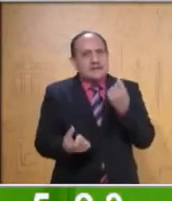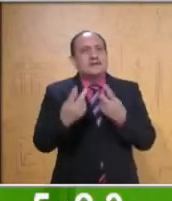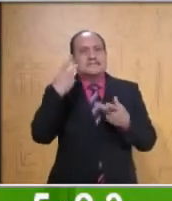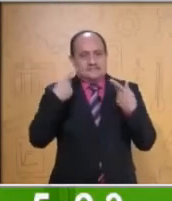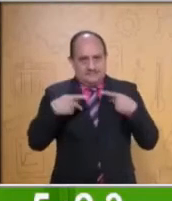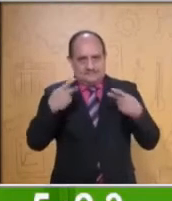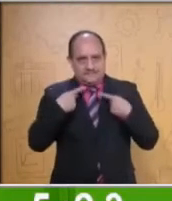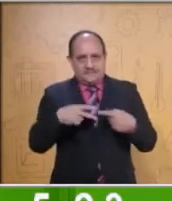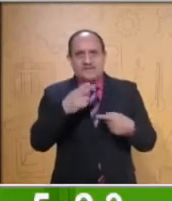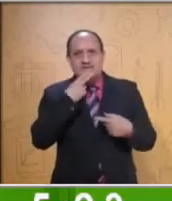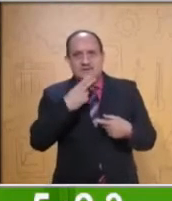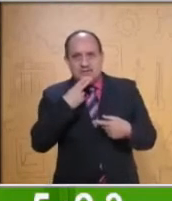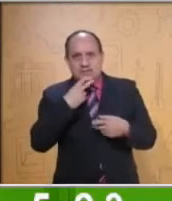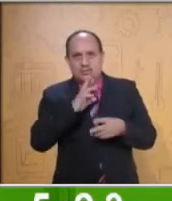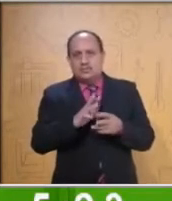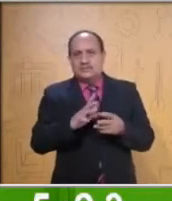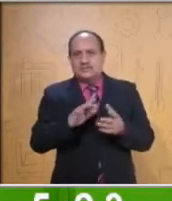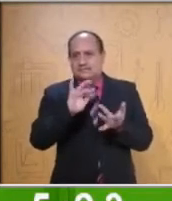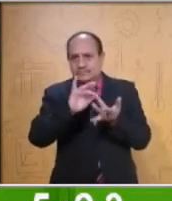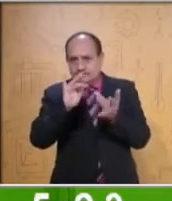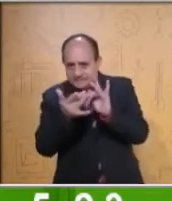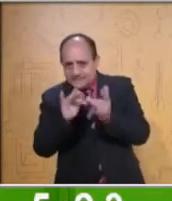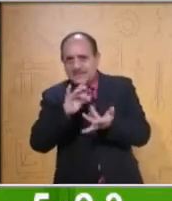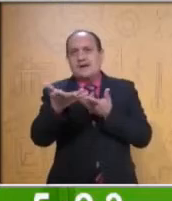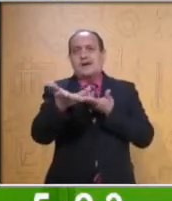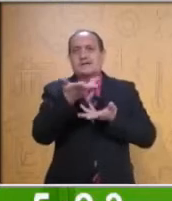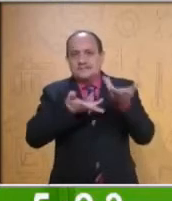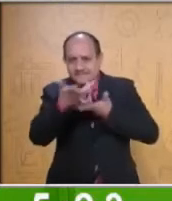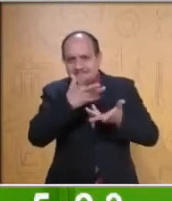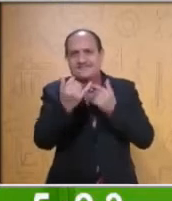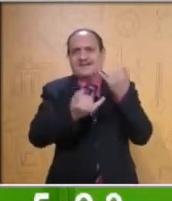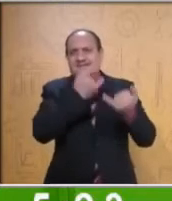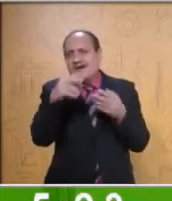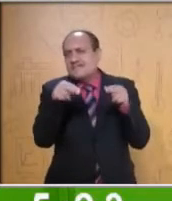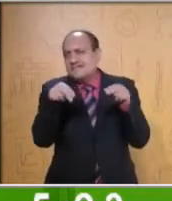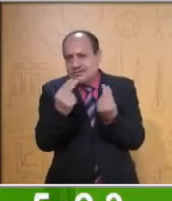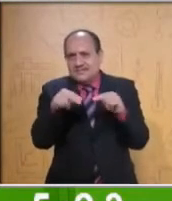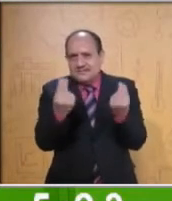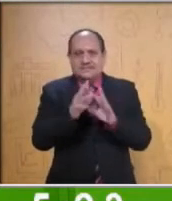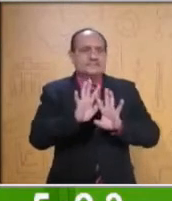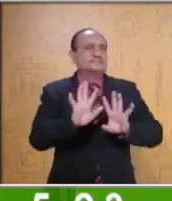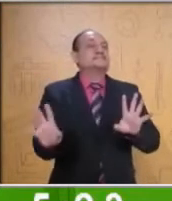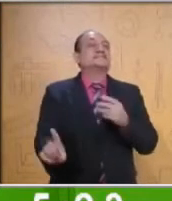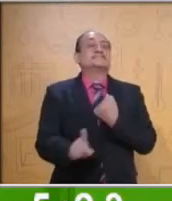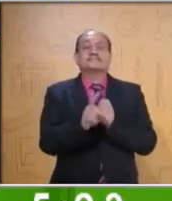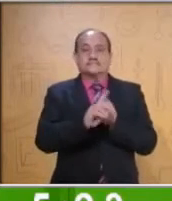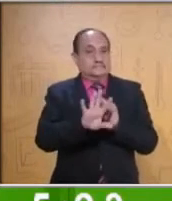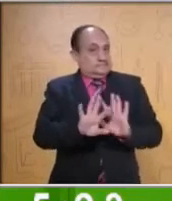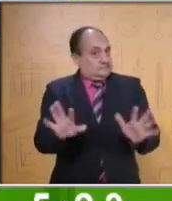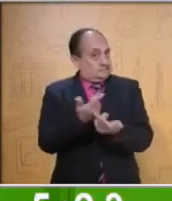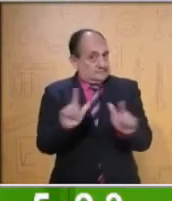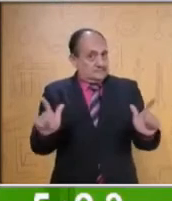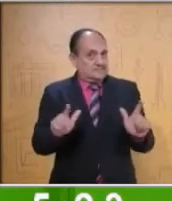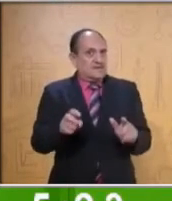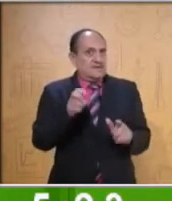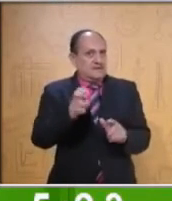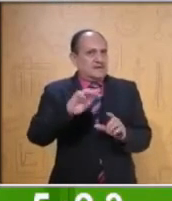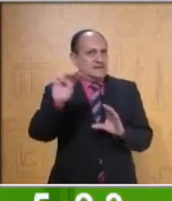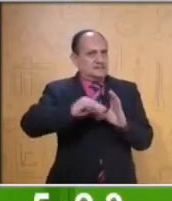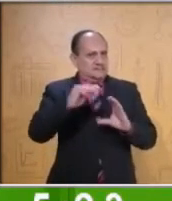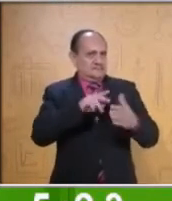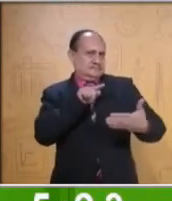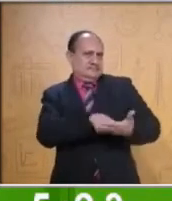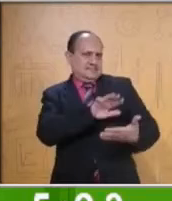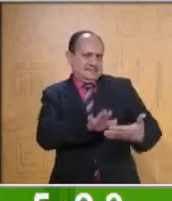personas utilizan parte de las redes sociales pues para estar jugando, no hay problema. En realidad esos mensajes los leo y